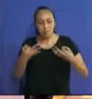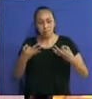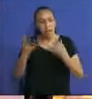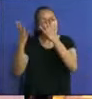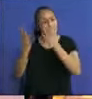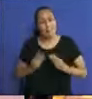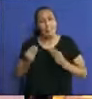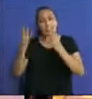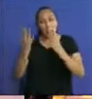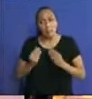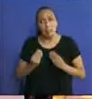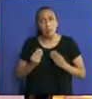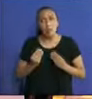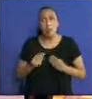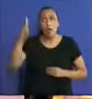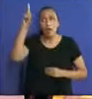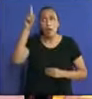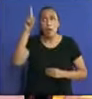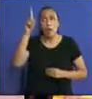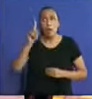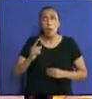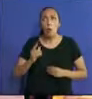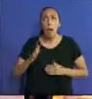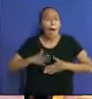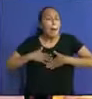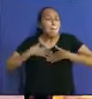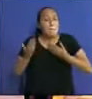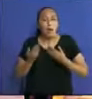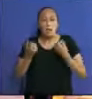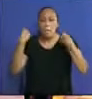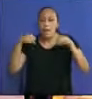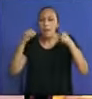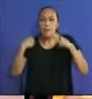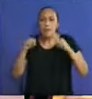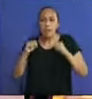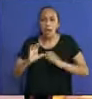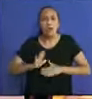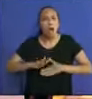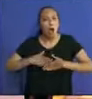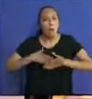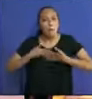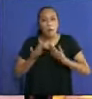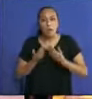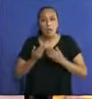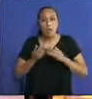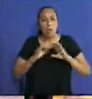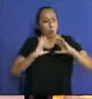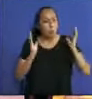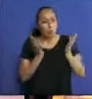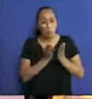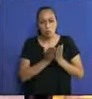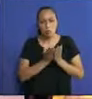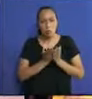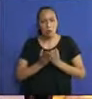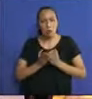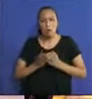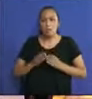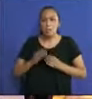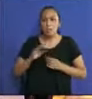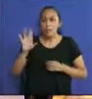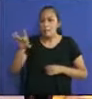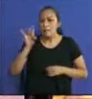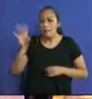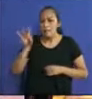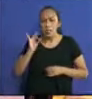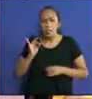amar a Dios y a poner en práctica su modo de amar a la humanidad, privilegiando a los más frágiles de nuestro